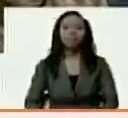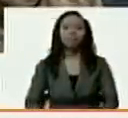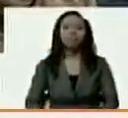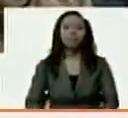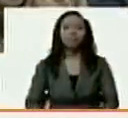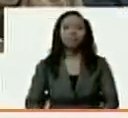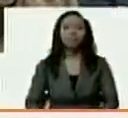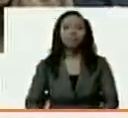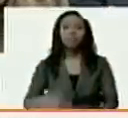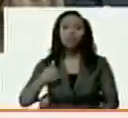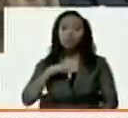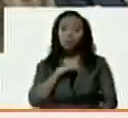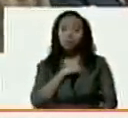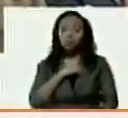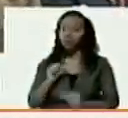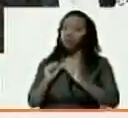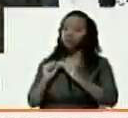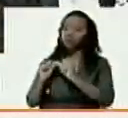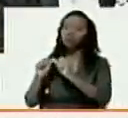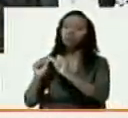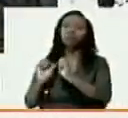Y nosotros seguimos.